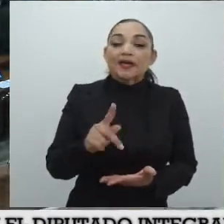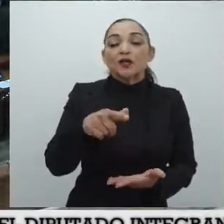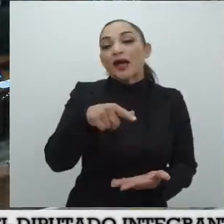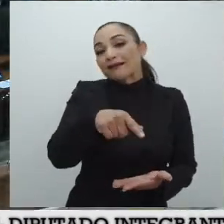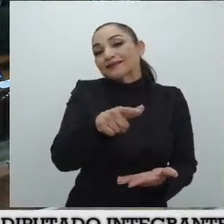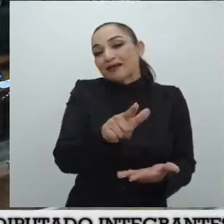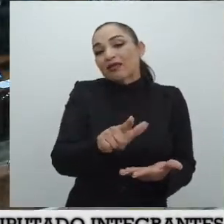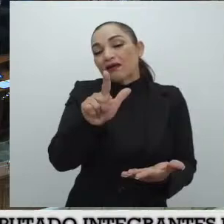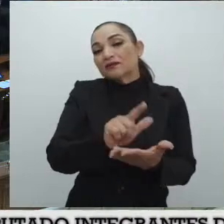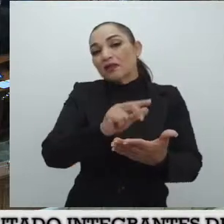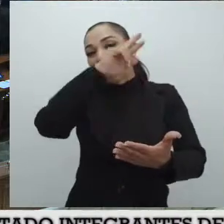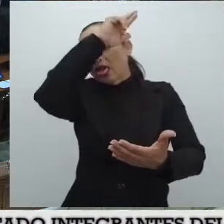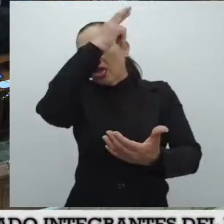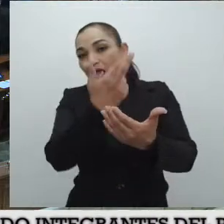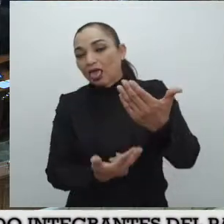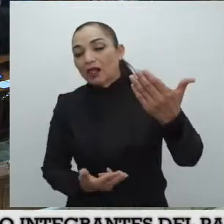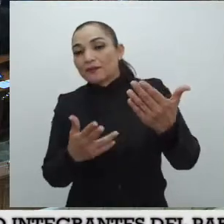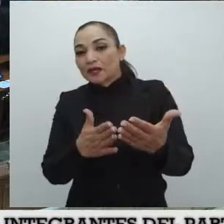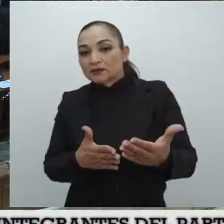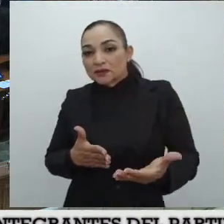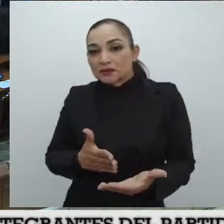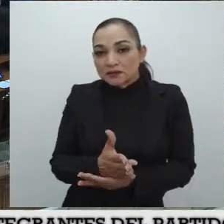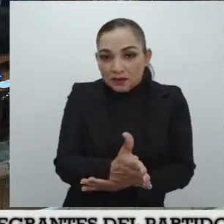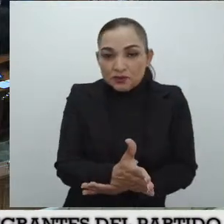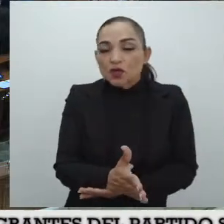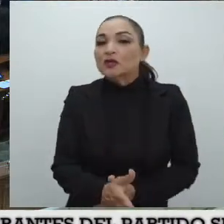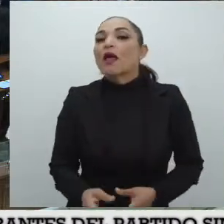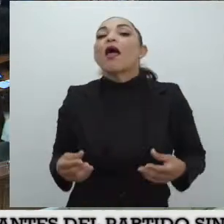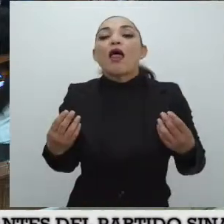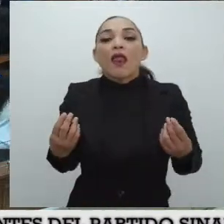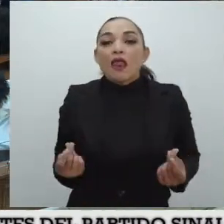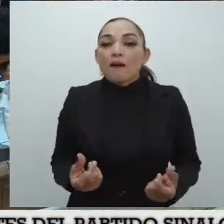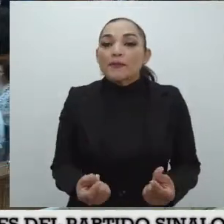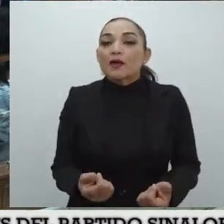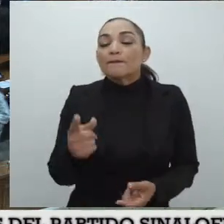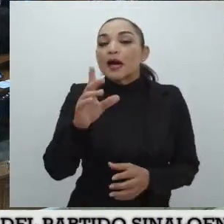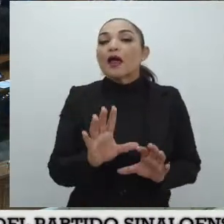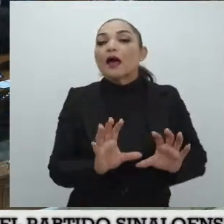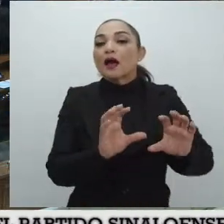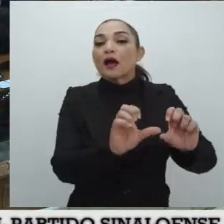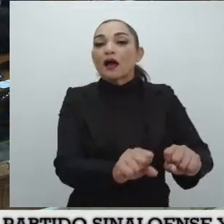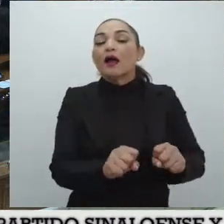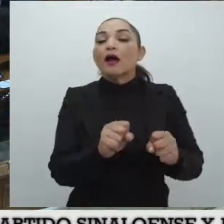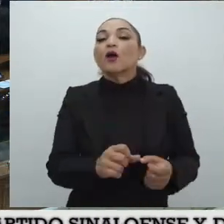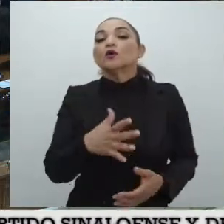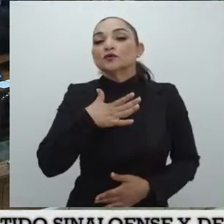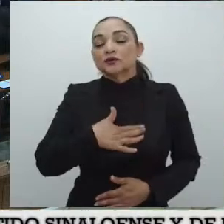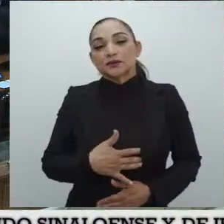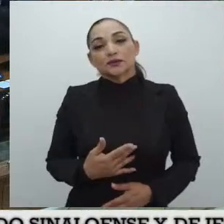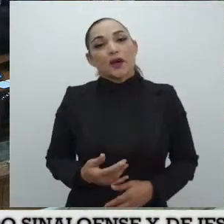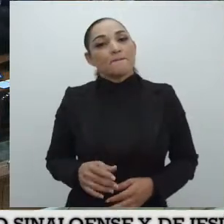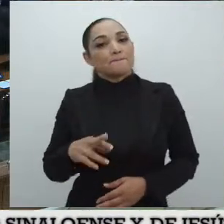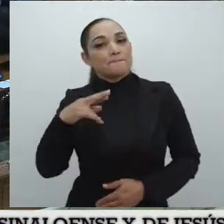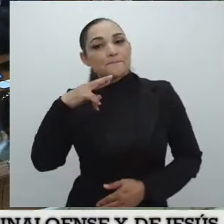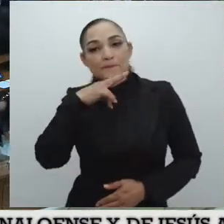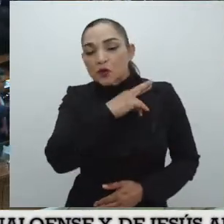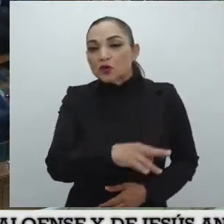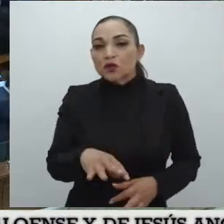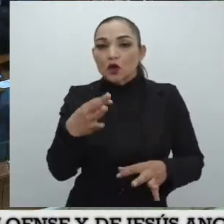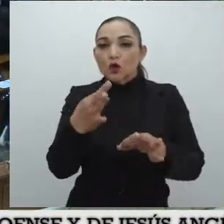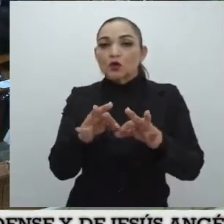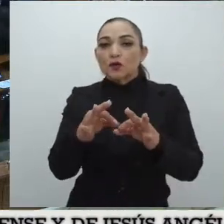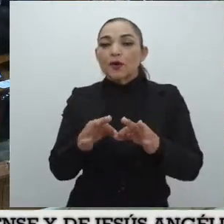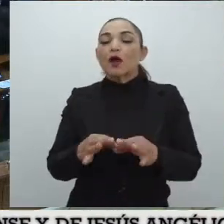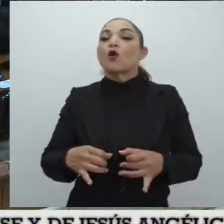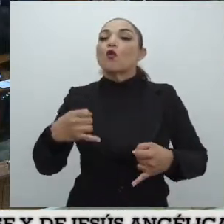de acceder a procesos ágiles y garantistas para obtener justicia pronta y cumplida, entendida como justicia de calidad